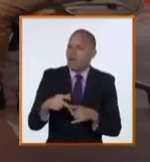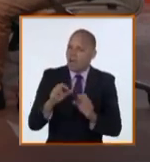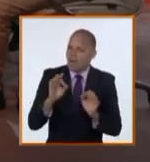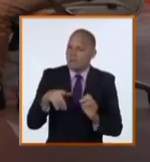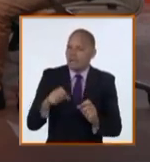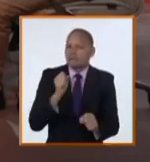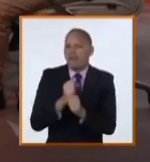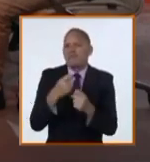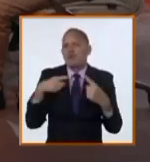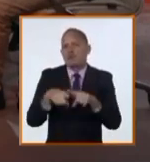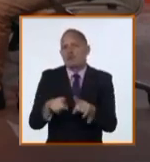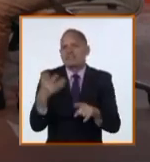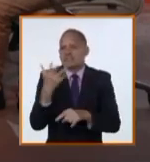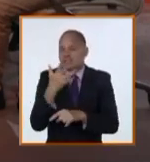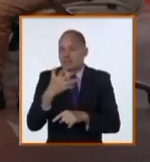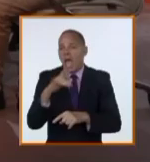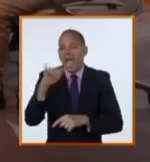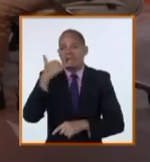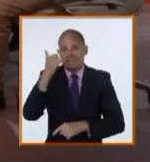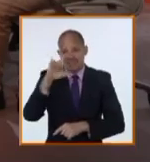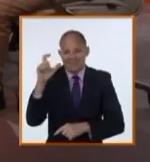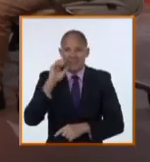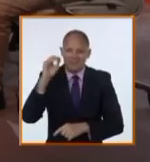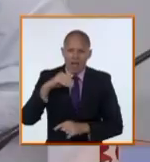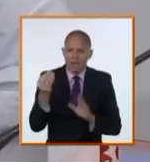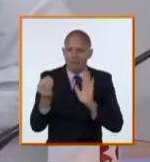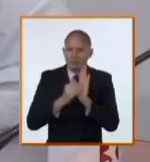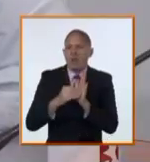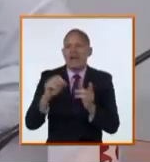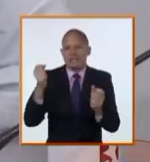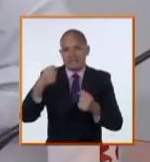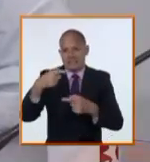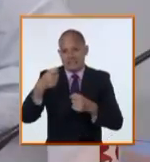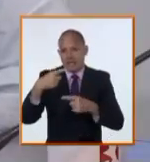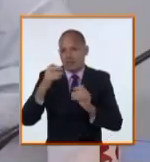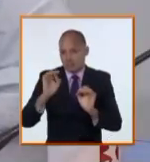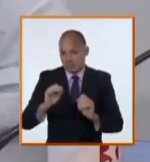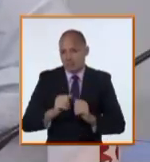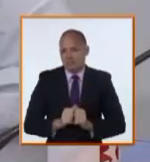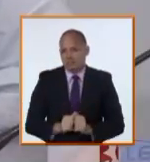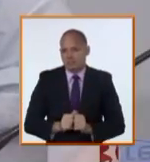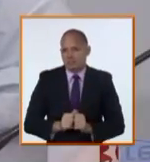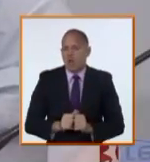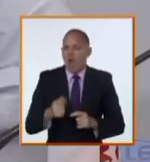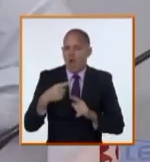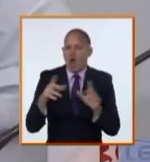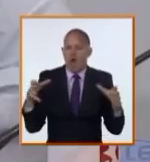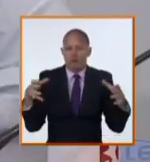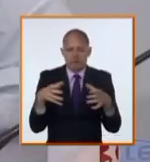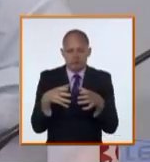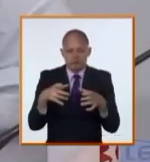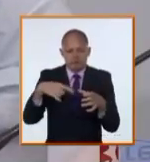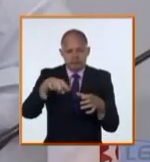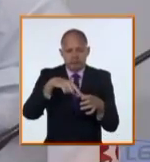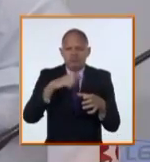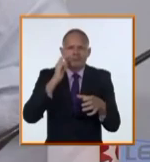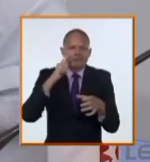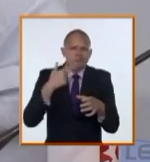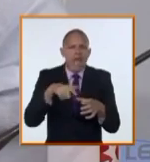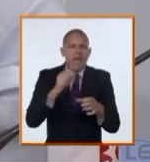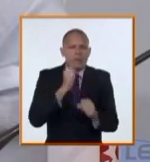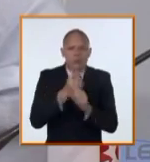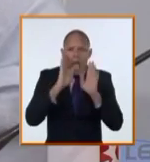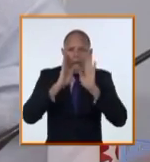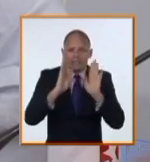en el transfer y en su implementación tenemos una comisión también de informar una subcomisión de informática y